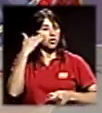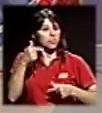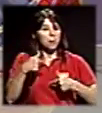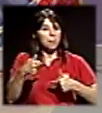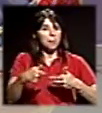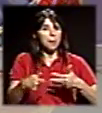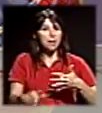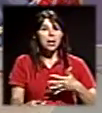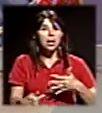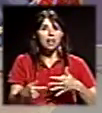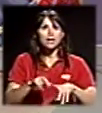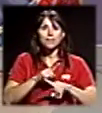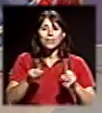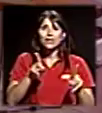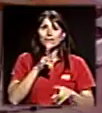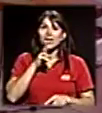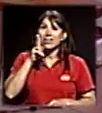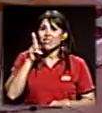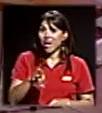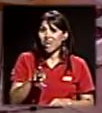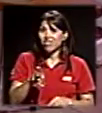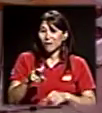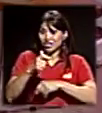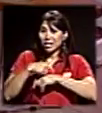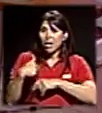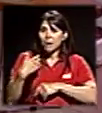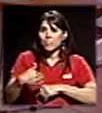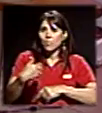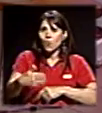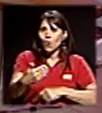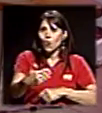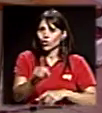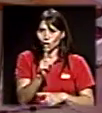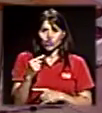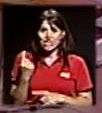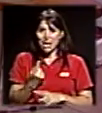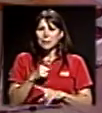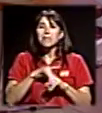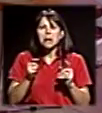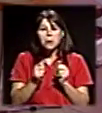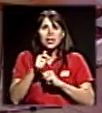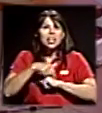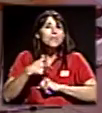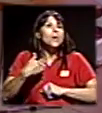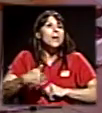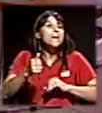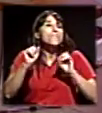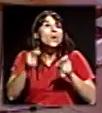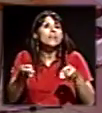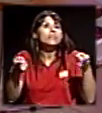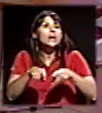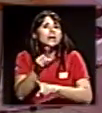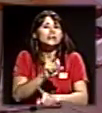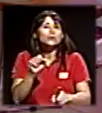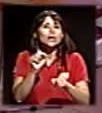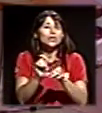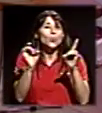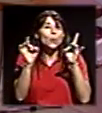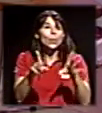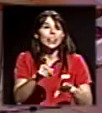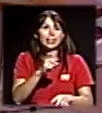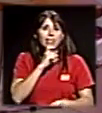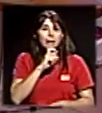etcétera que en realidad con el tiempo puede no siempre puede terminar en una situación muy crítica No